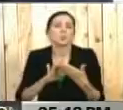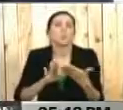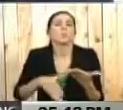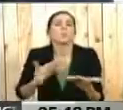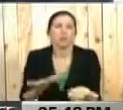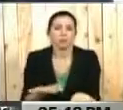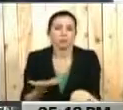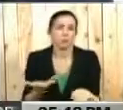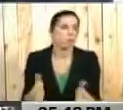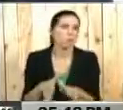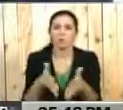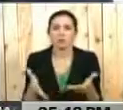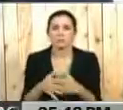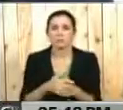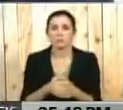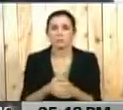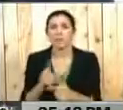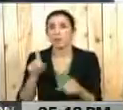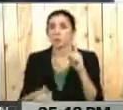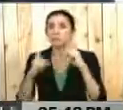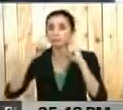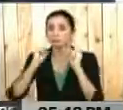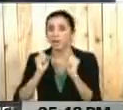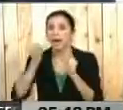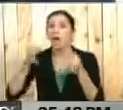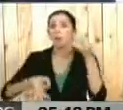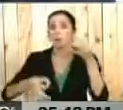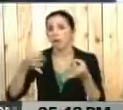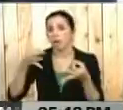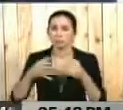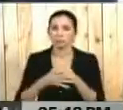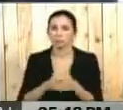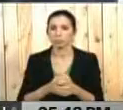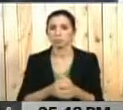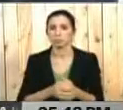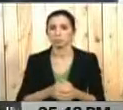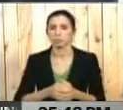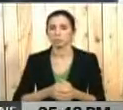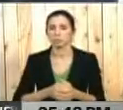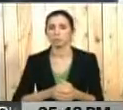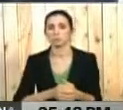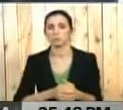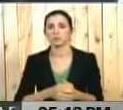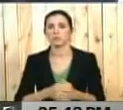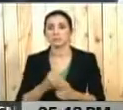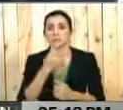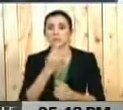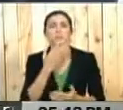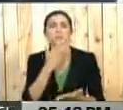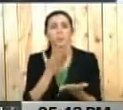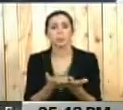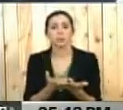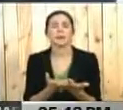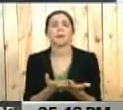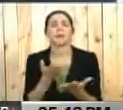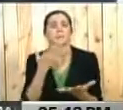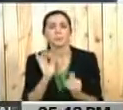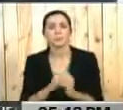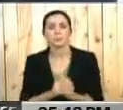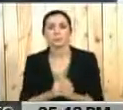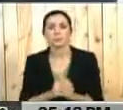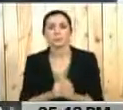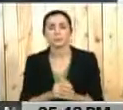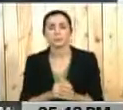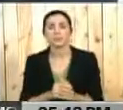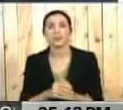que muchos juristas esclarecidos han planteado, es que en el marco del estado